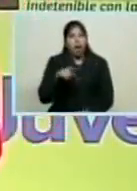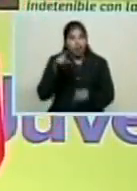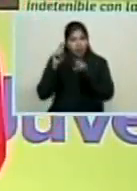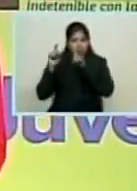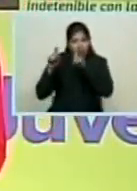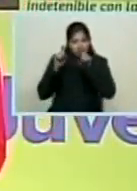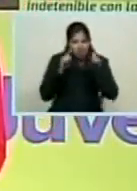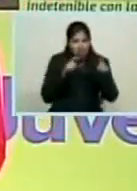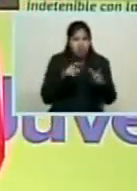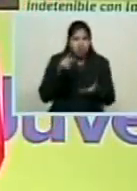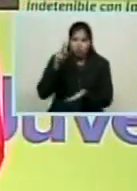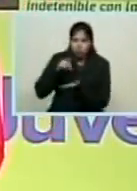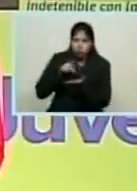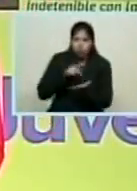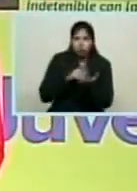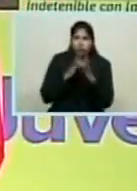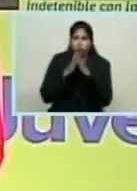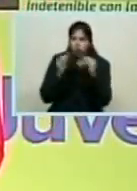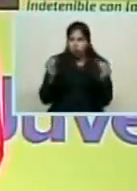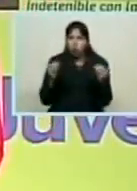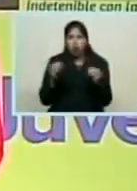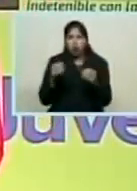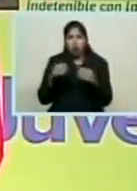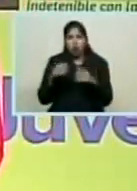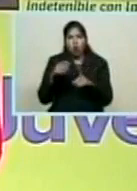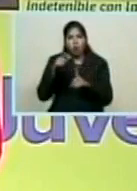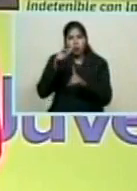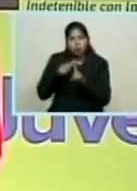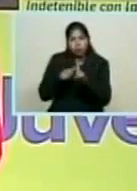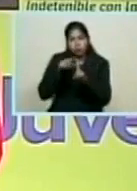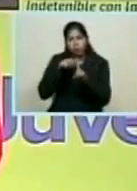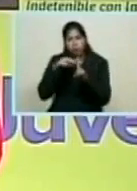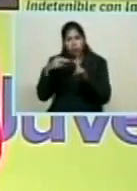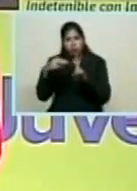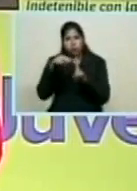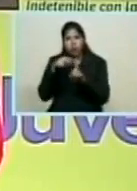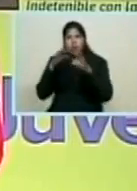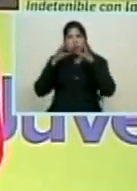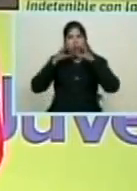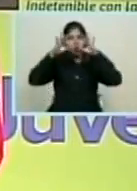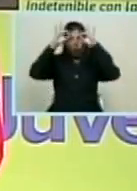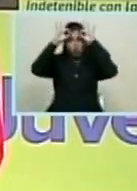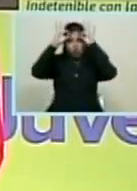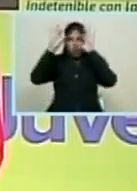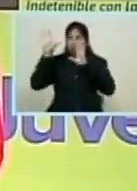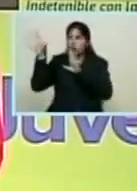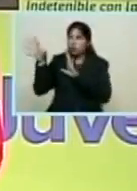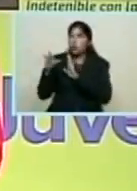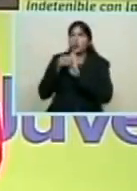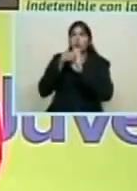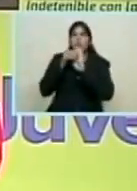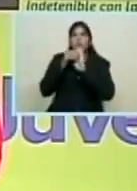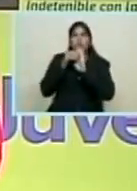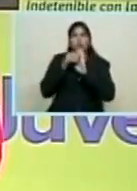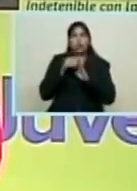pedagogía participativa, humanista, de Simón Rodríguez,